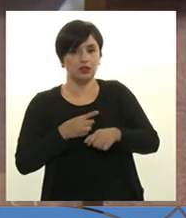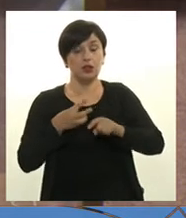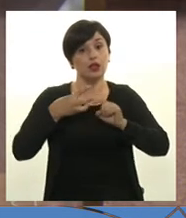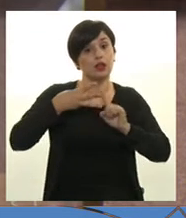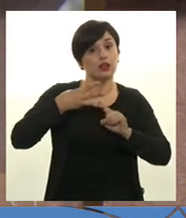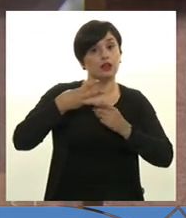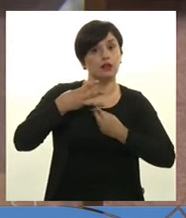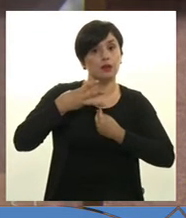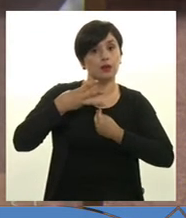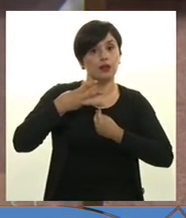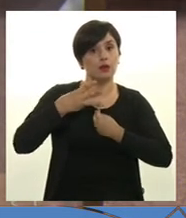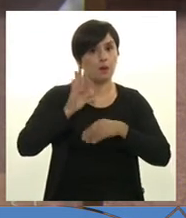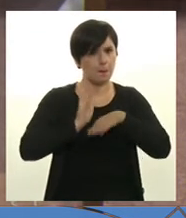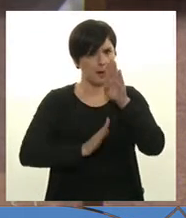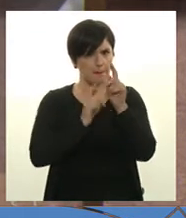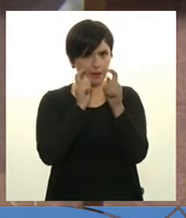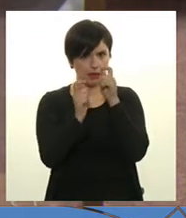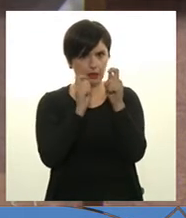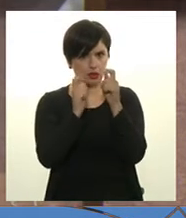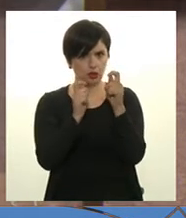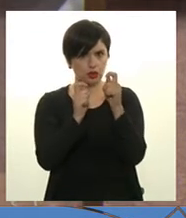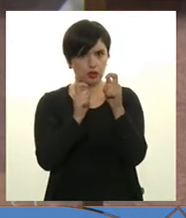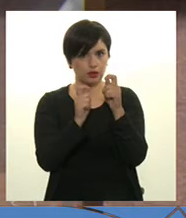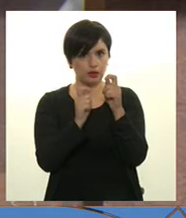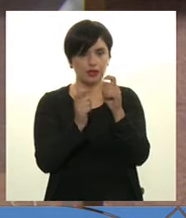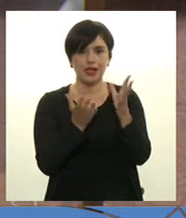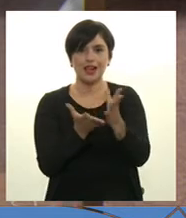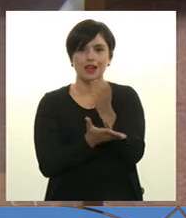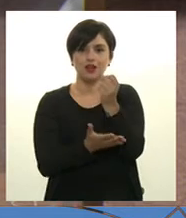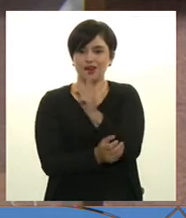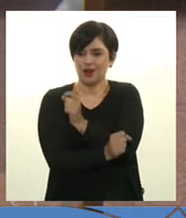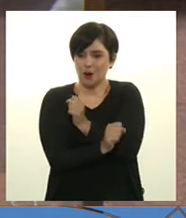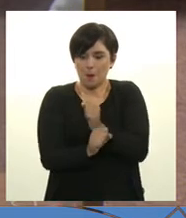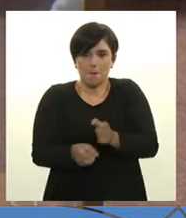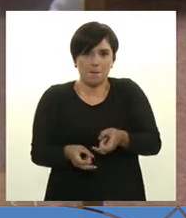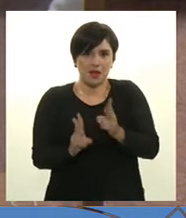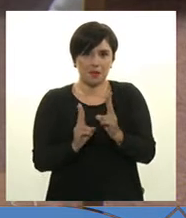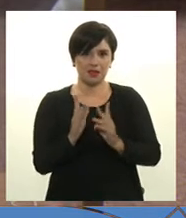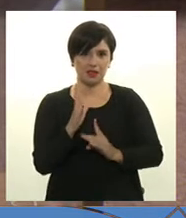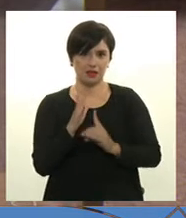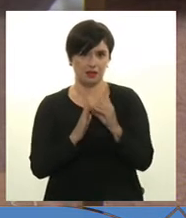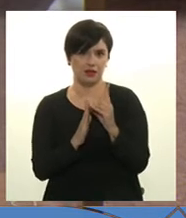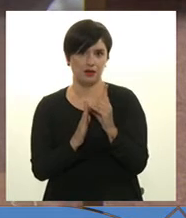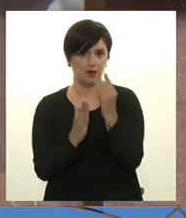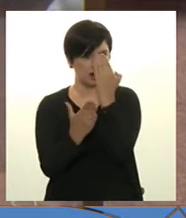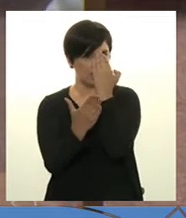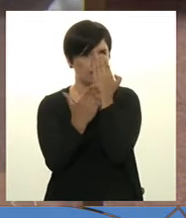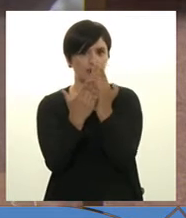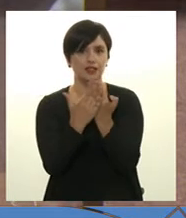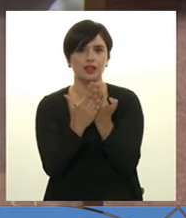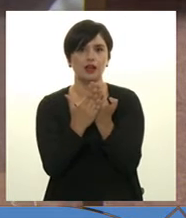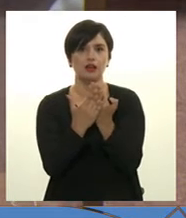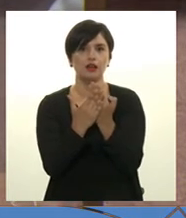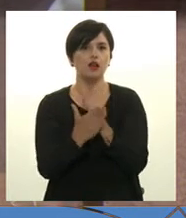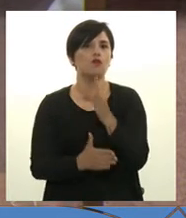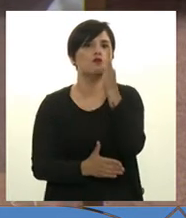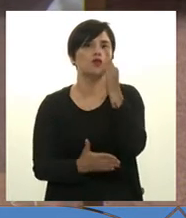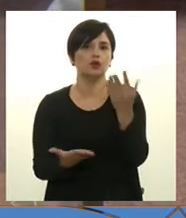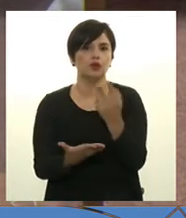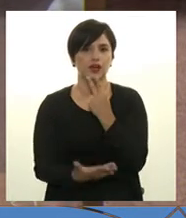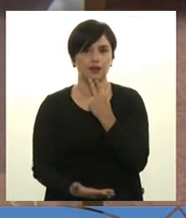el tercer nivel el más peligroso el que logra inmovilizarnos es el miedo a no poder afrontar lo que nos depara la vida